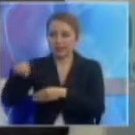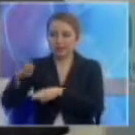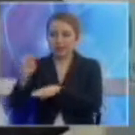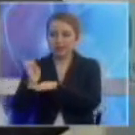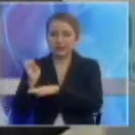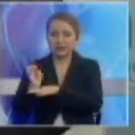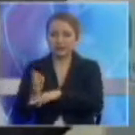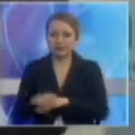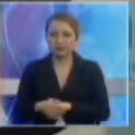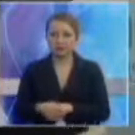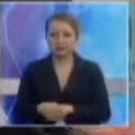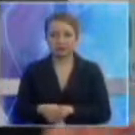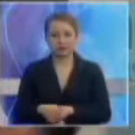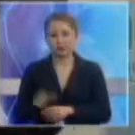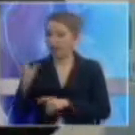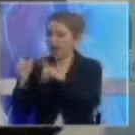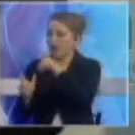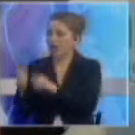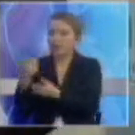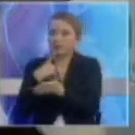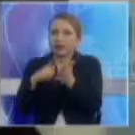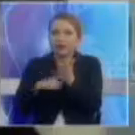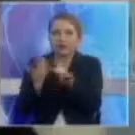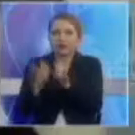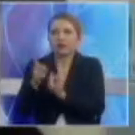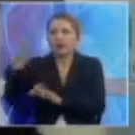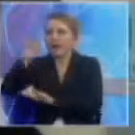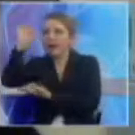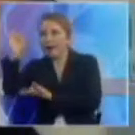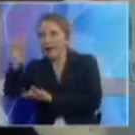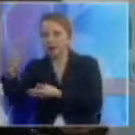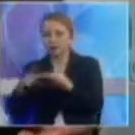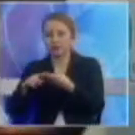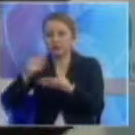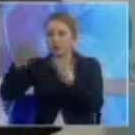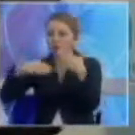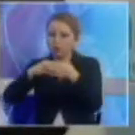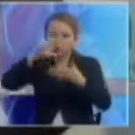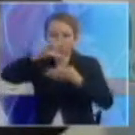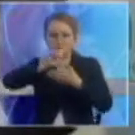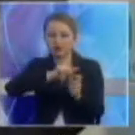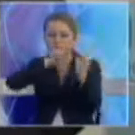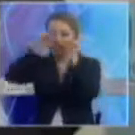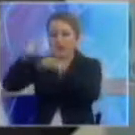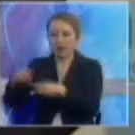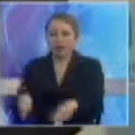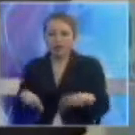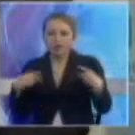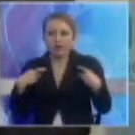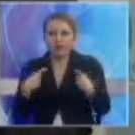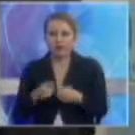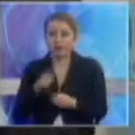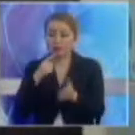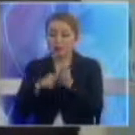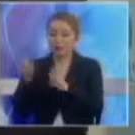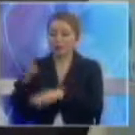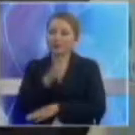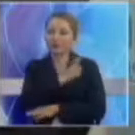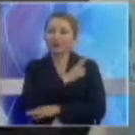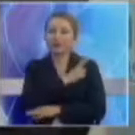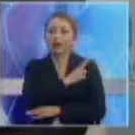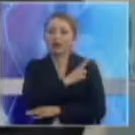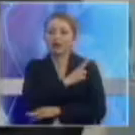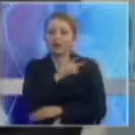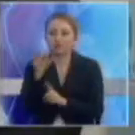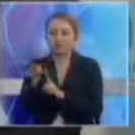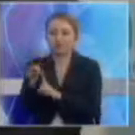Ecuador. Tenemos gente que ha venido de Europa, de toda América Latina, a vivir. Por ejemplo, en las universidades